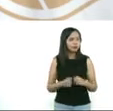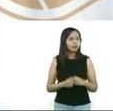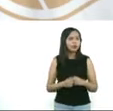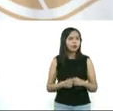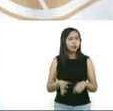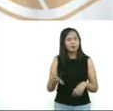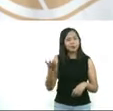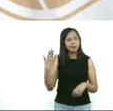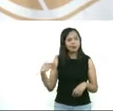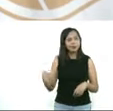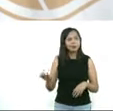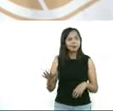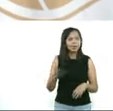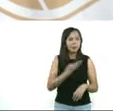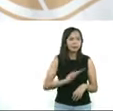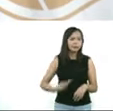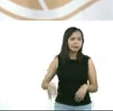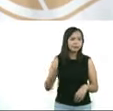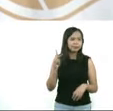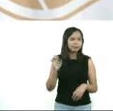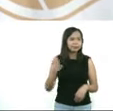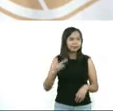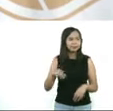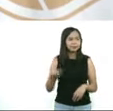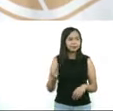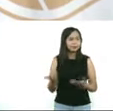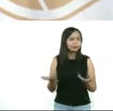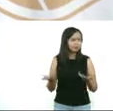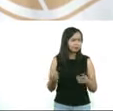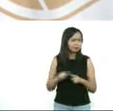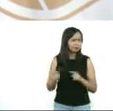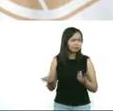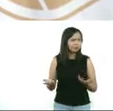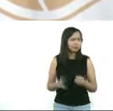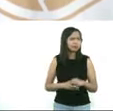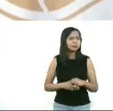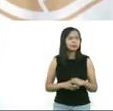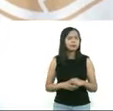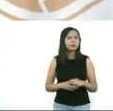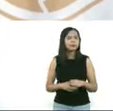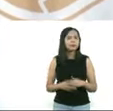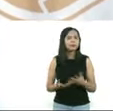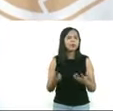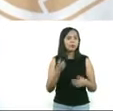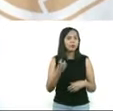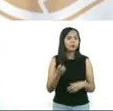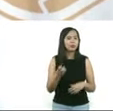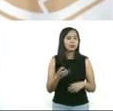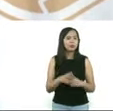Peña Nieto? Entonces, lo que se busca no es que desaparezca inclusive la generación